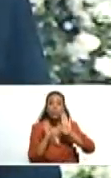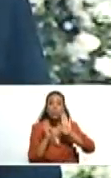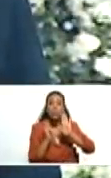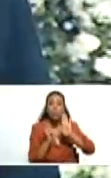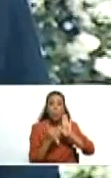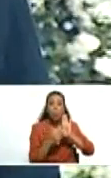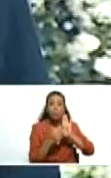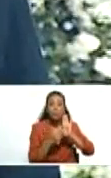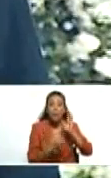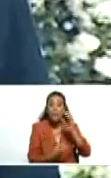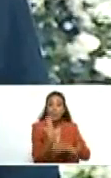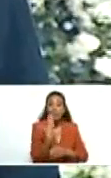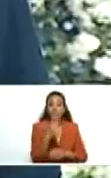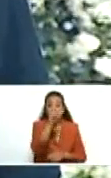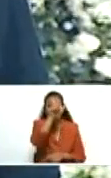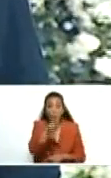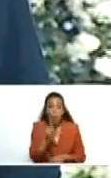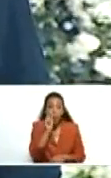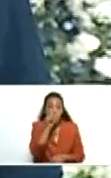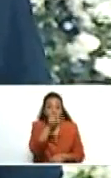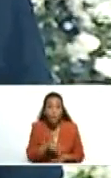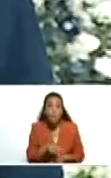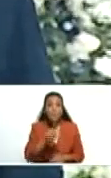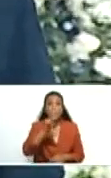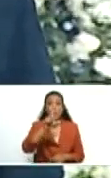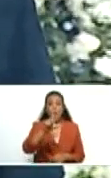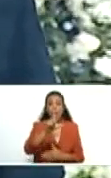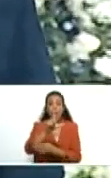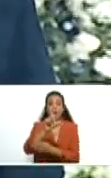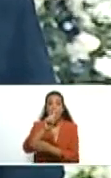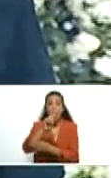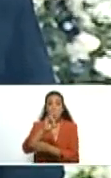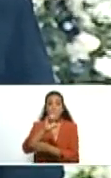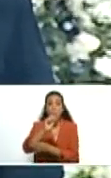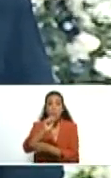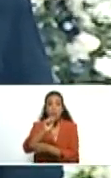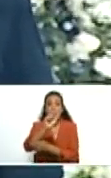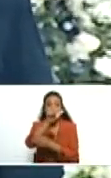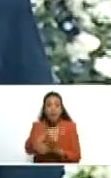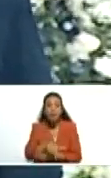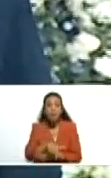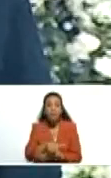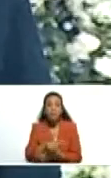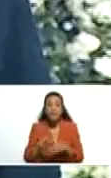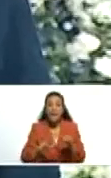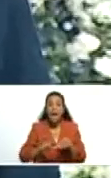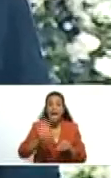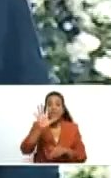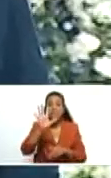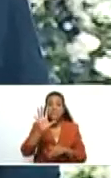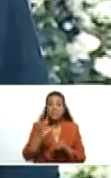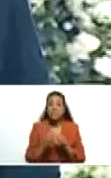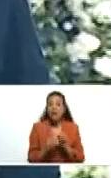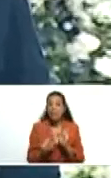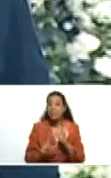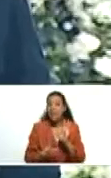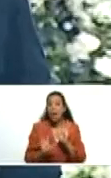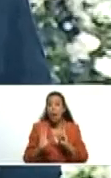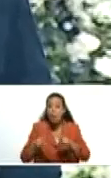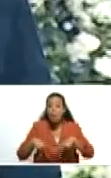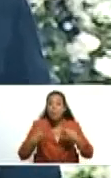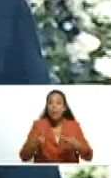proceso fundador de la nueva república, la quinta república, de la república bolivariana, otra